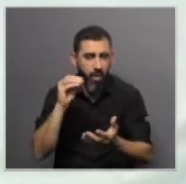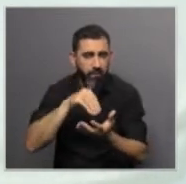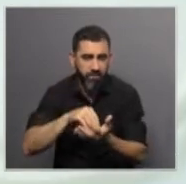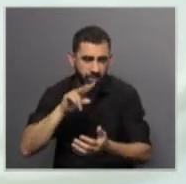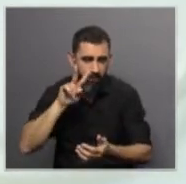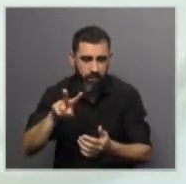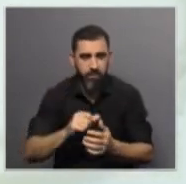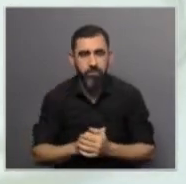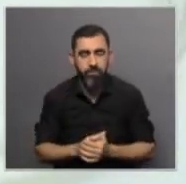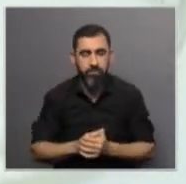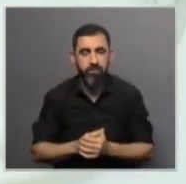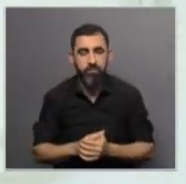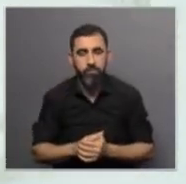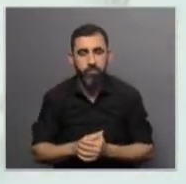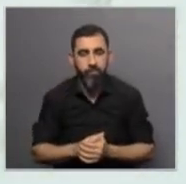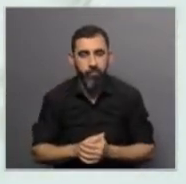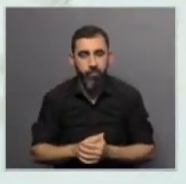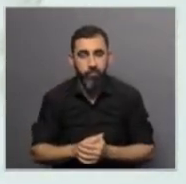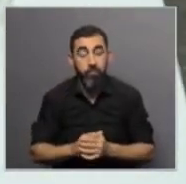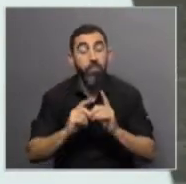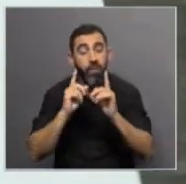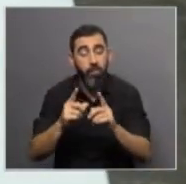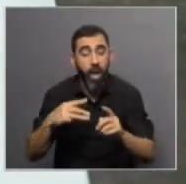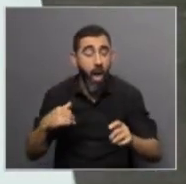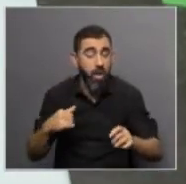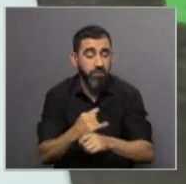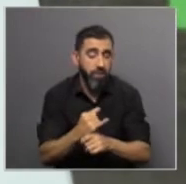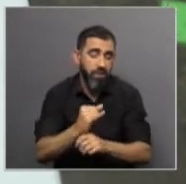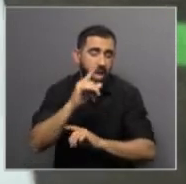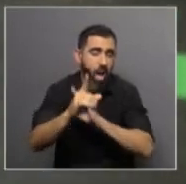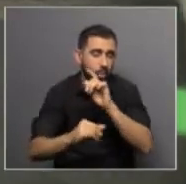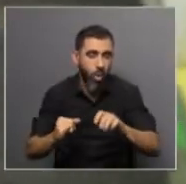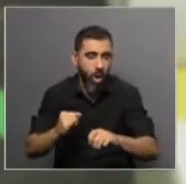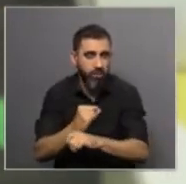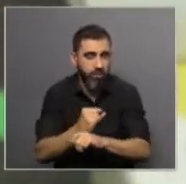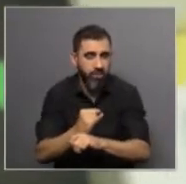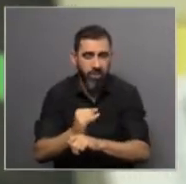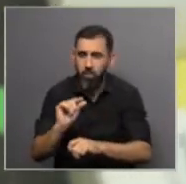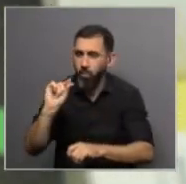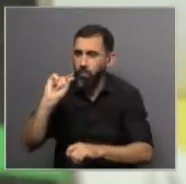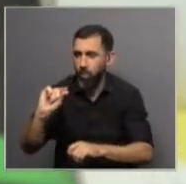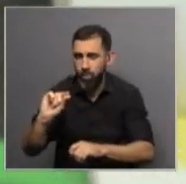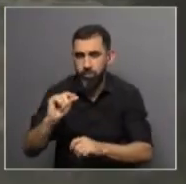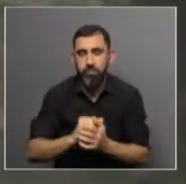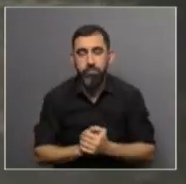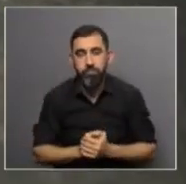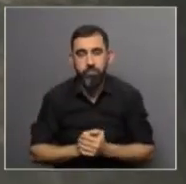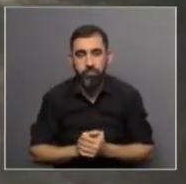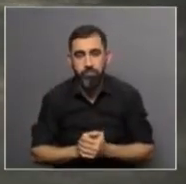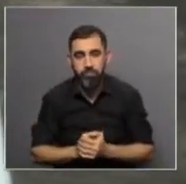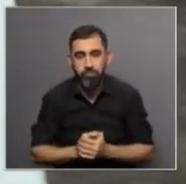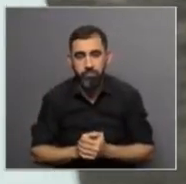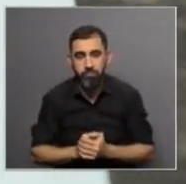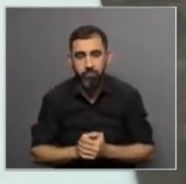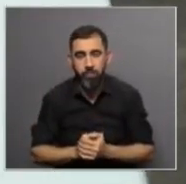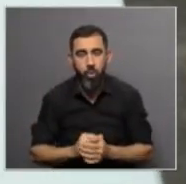son frecuentes e incluso los accidentes que se registran son muy bajos y no ofrecen